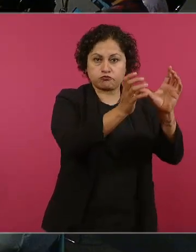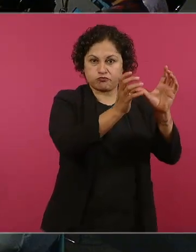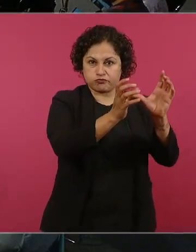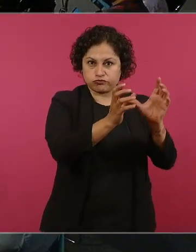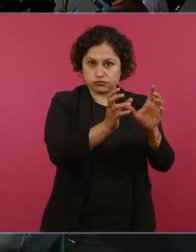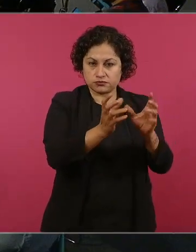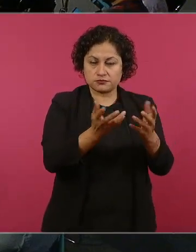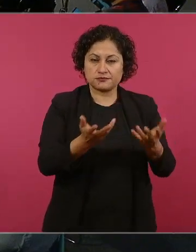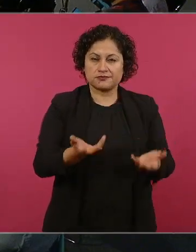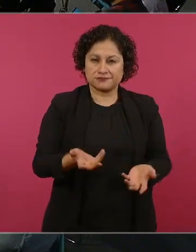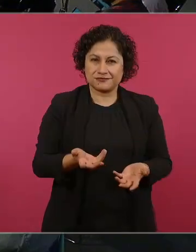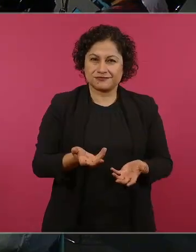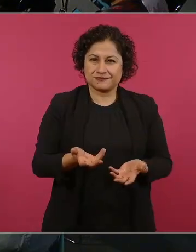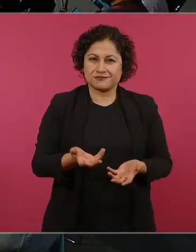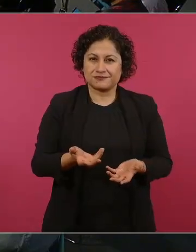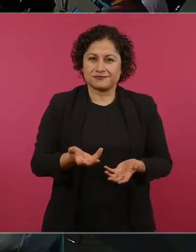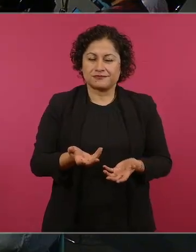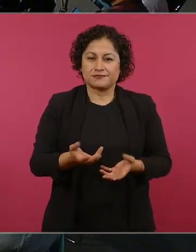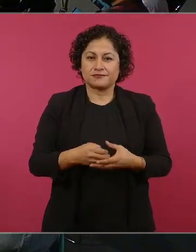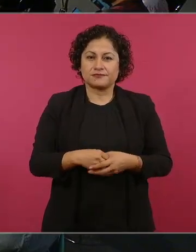Inventando